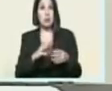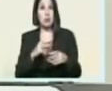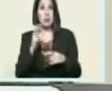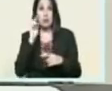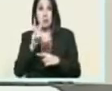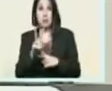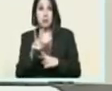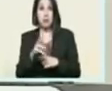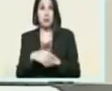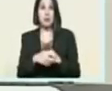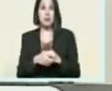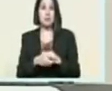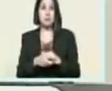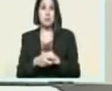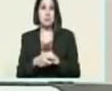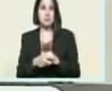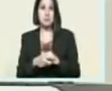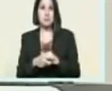por semicadena.